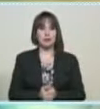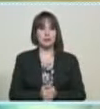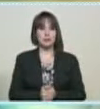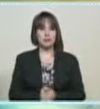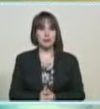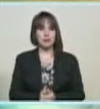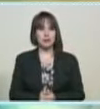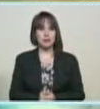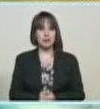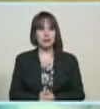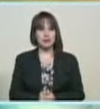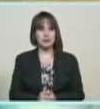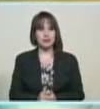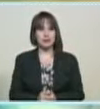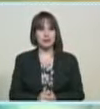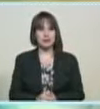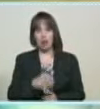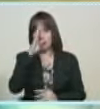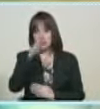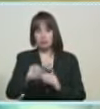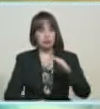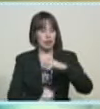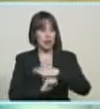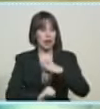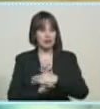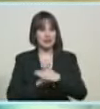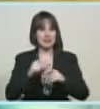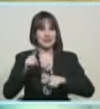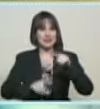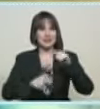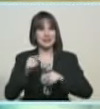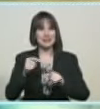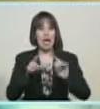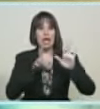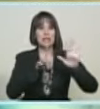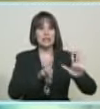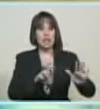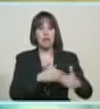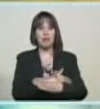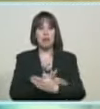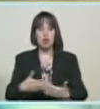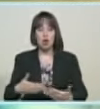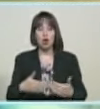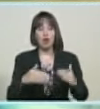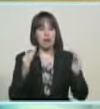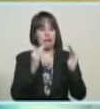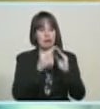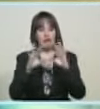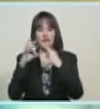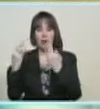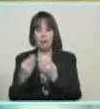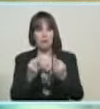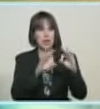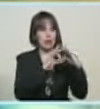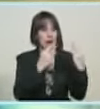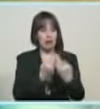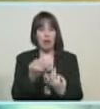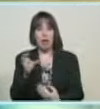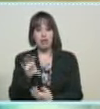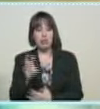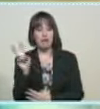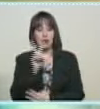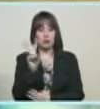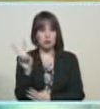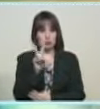el subsidio directo y apoyo a 6 millones de hogares de nuestro país quiere